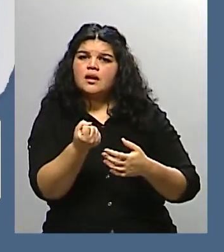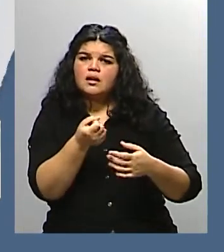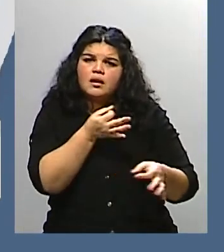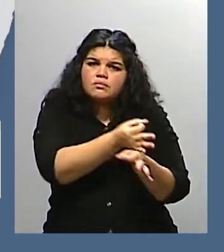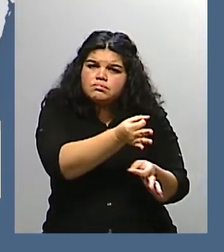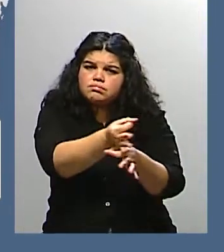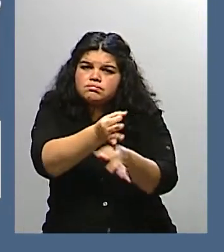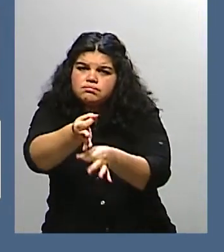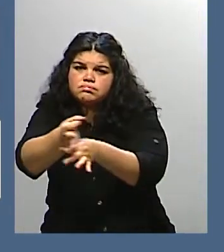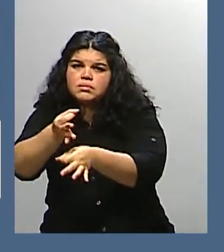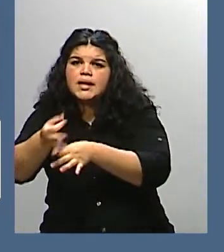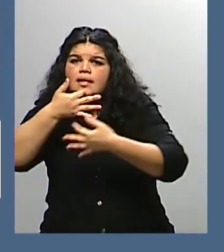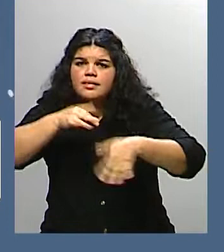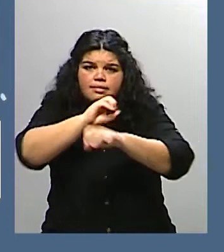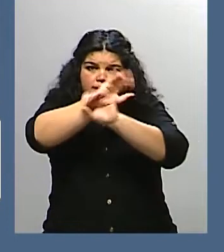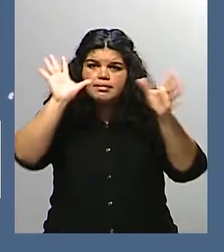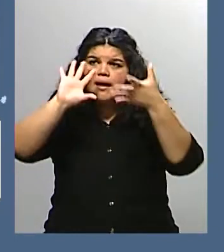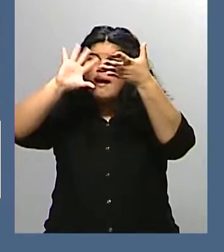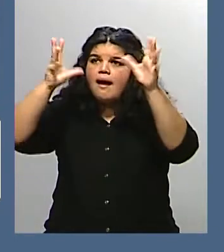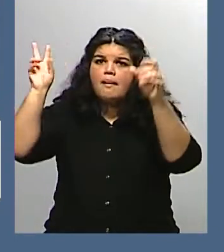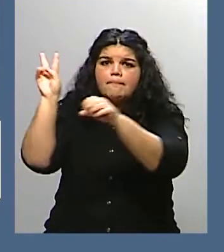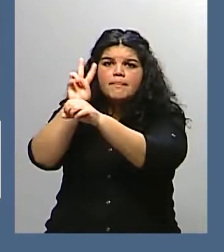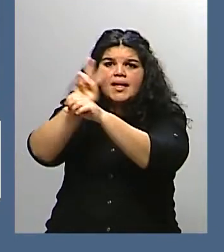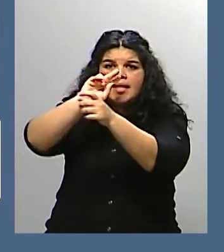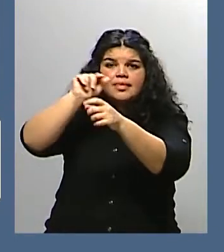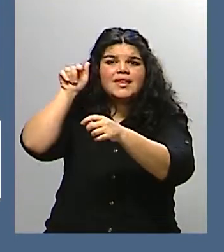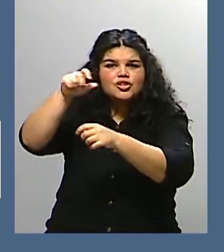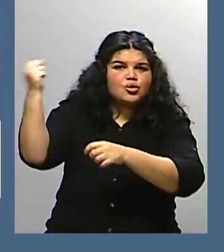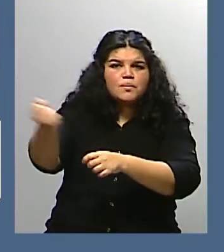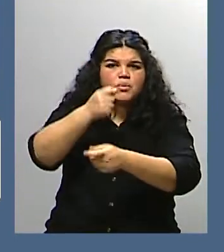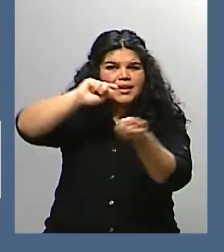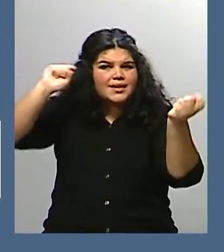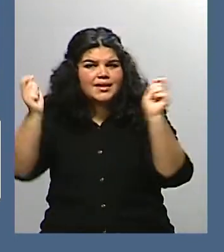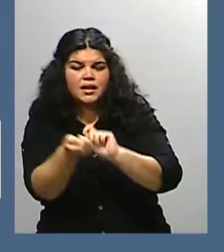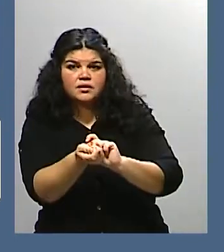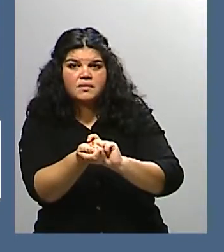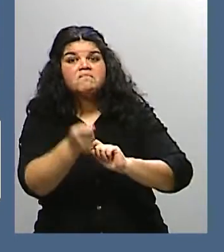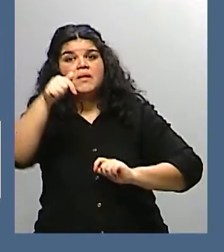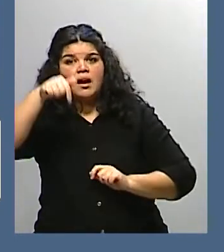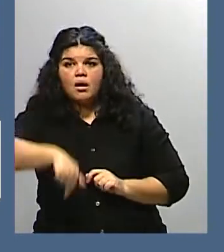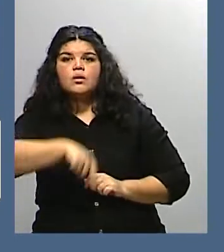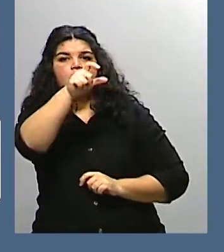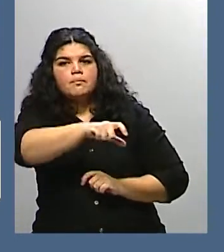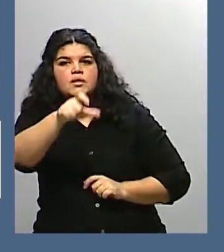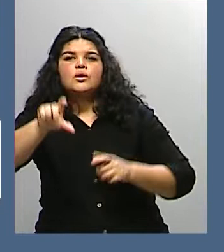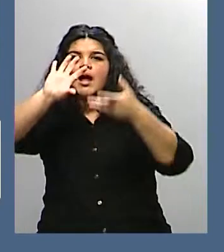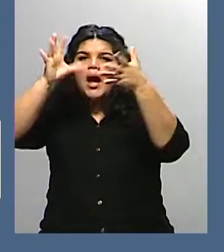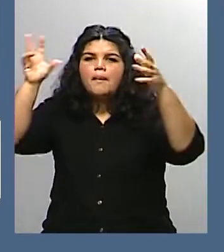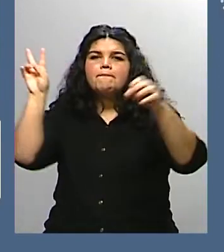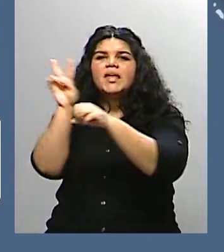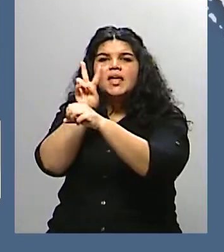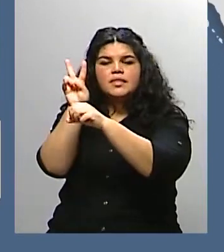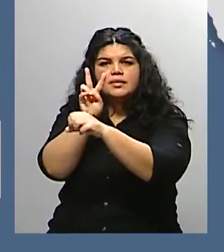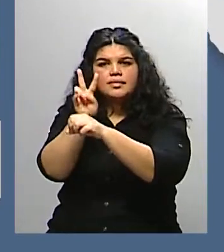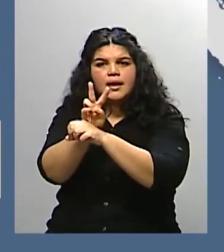general, de que la cosa tiene que cambiar. El tema es, hoy ser ambientalista es un riesgo, lo acabas de decir, obviamente en algunos países más que en otros. ¿Y esto a qué se